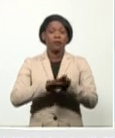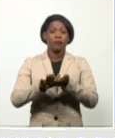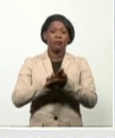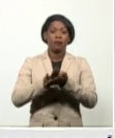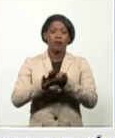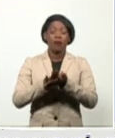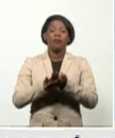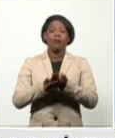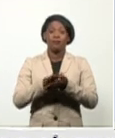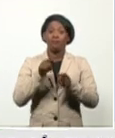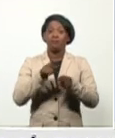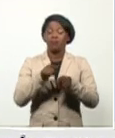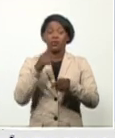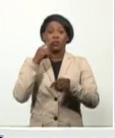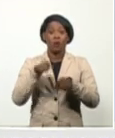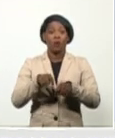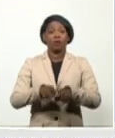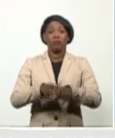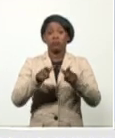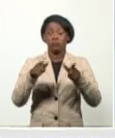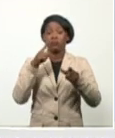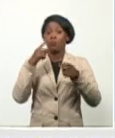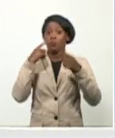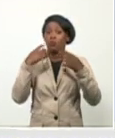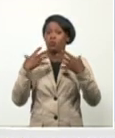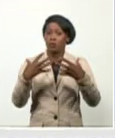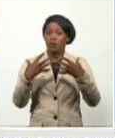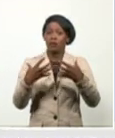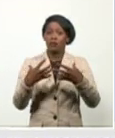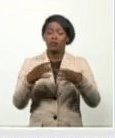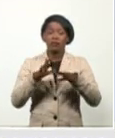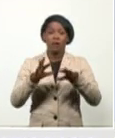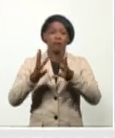mucha importancia. Y de esta forma ya se acumula